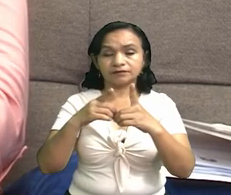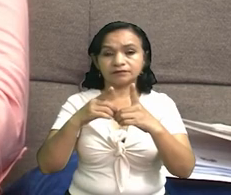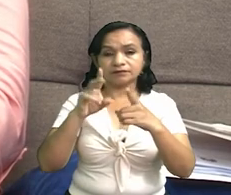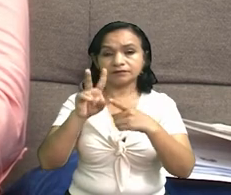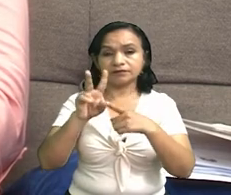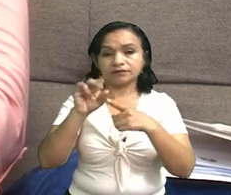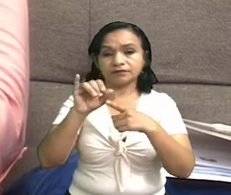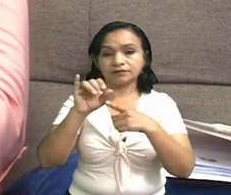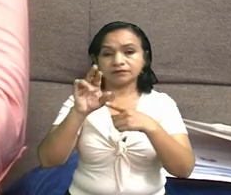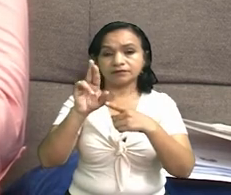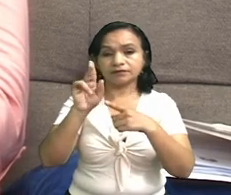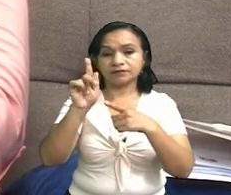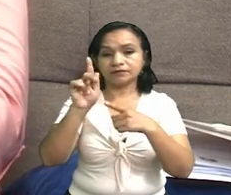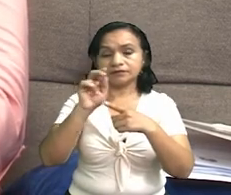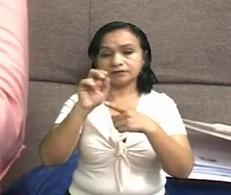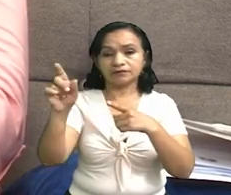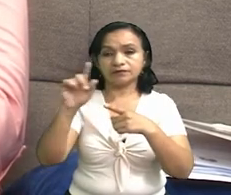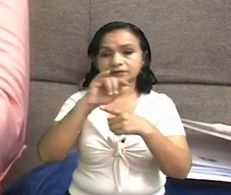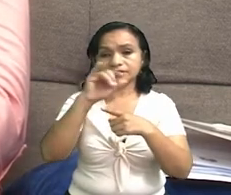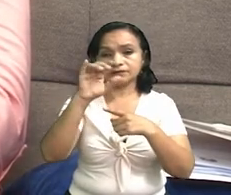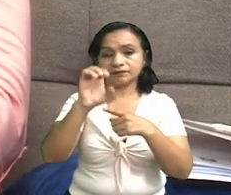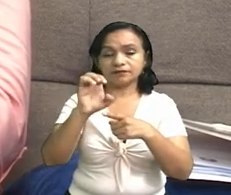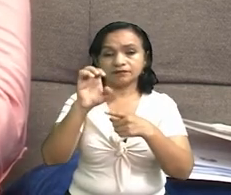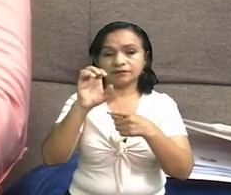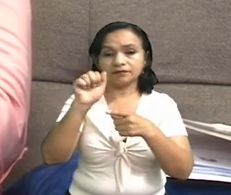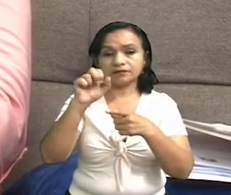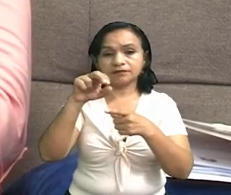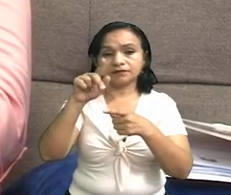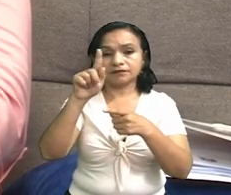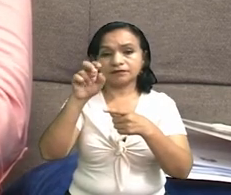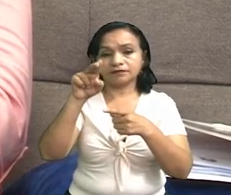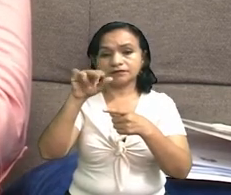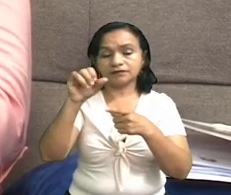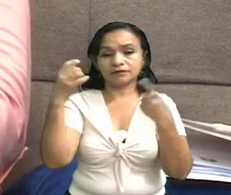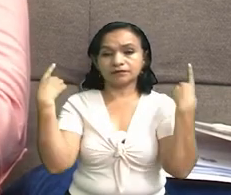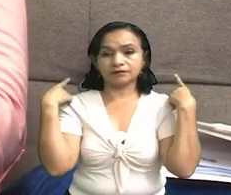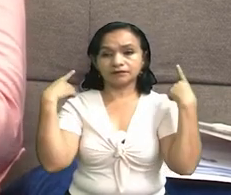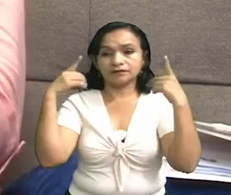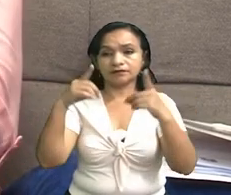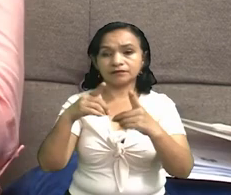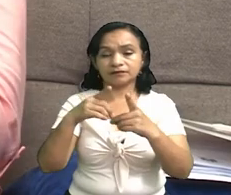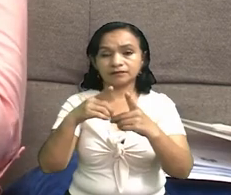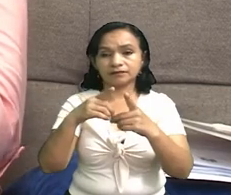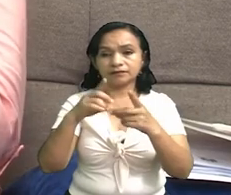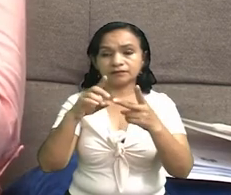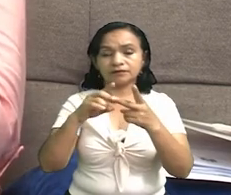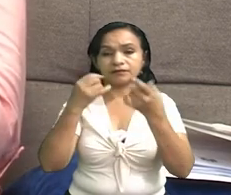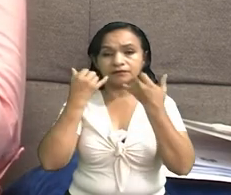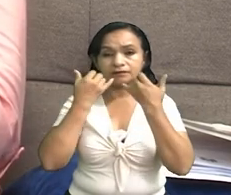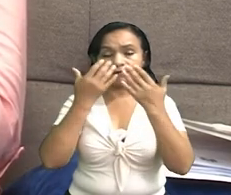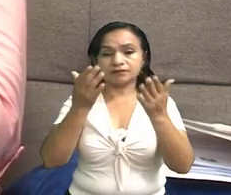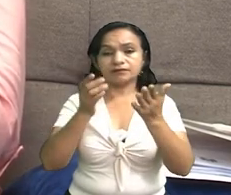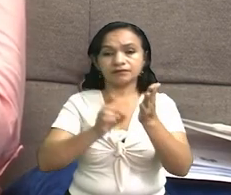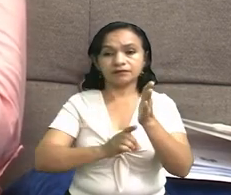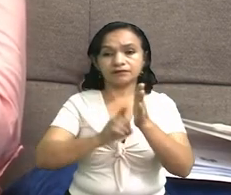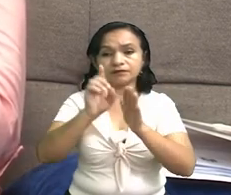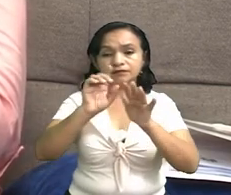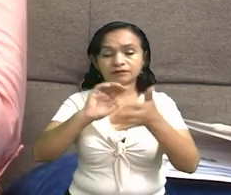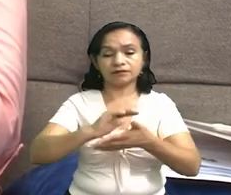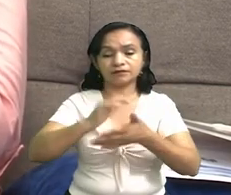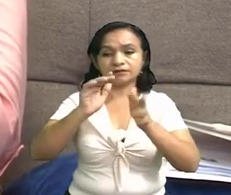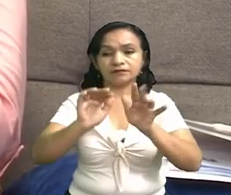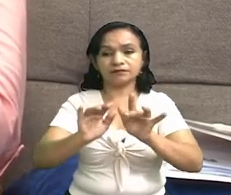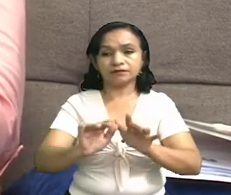Virtual, el maestro José Antonio Medal, y también el director del Sistema de Información y Desarrollo